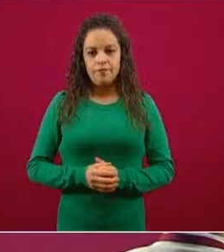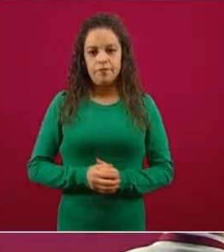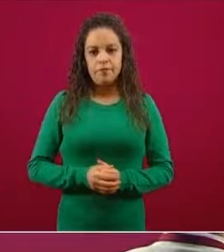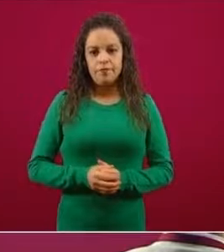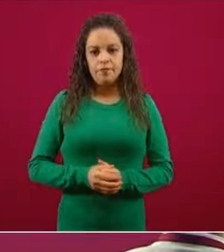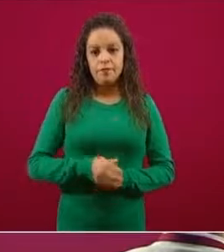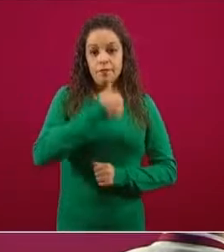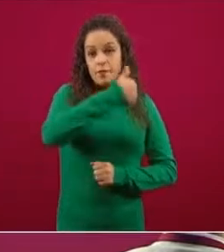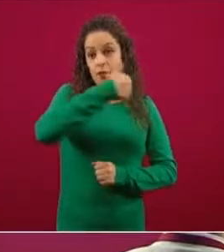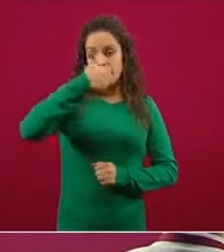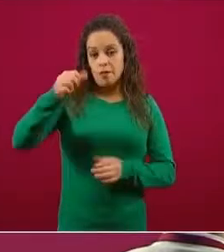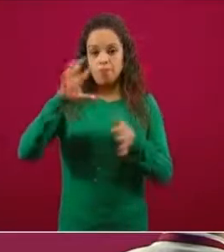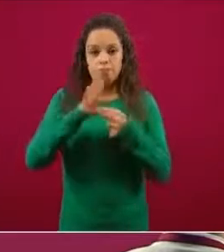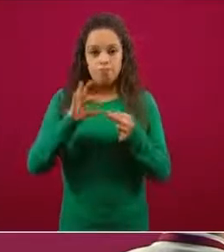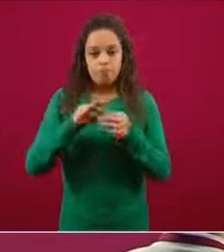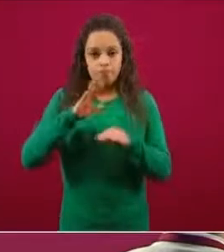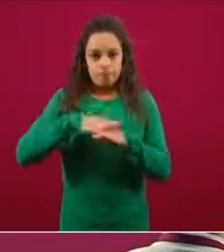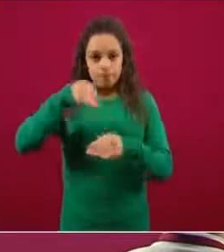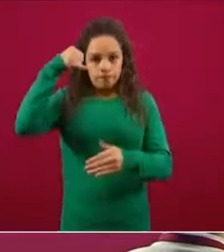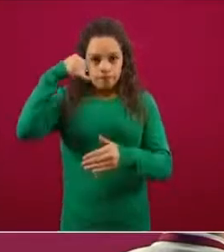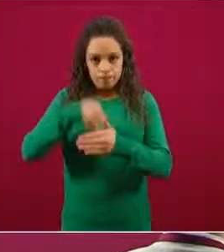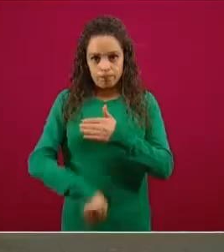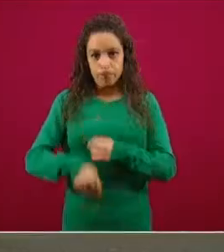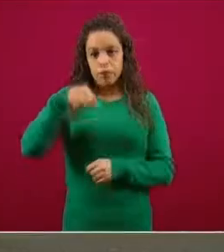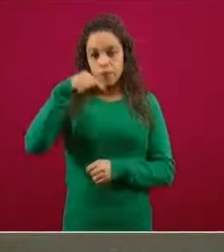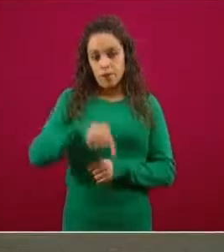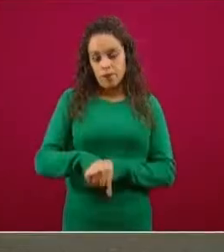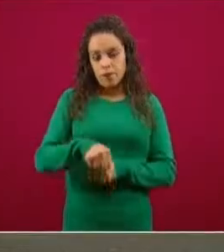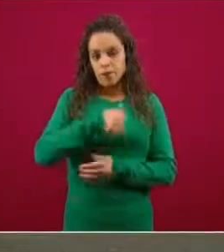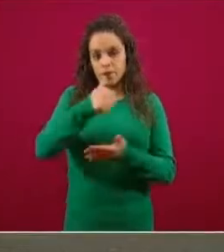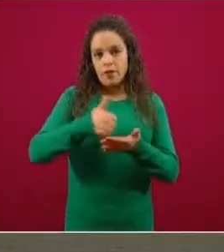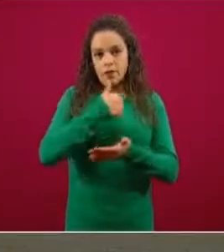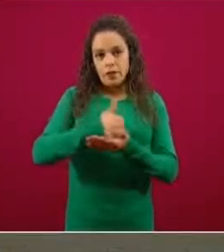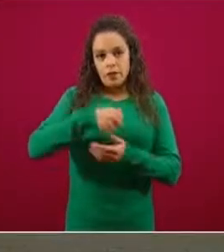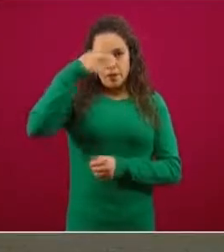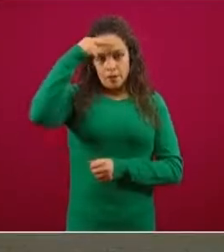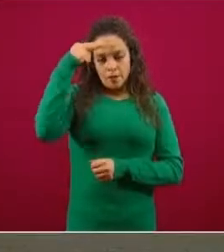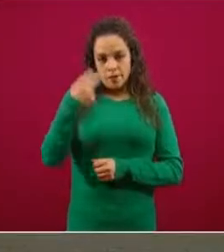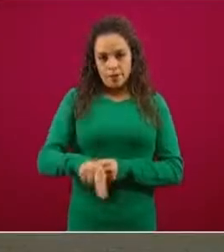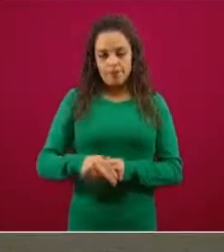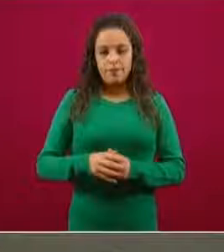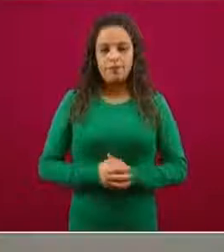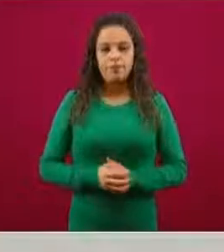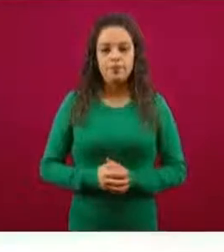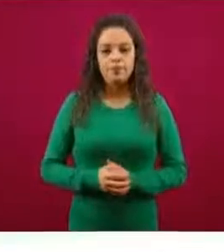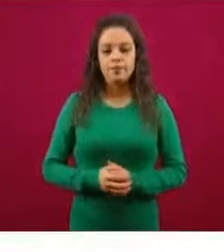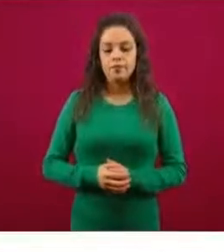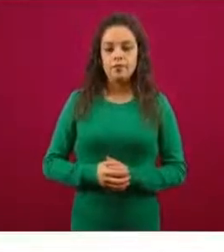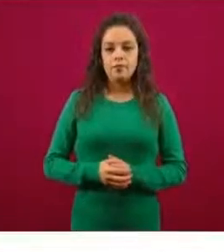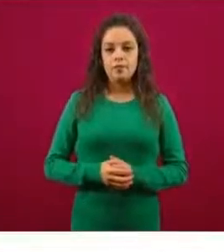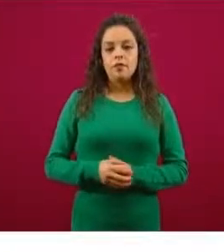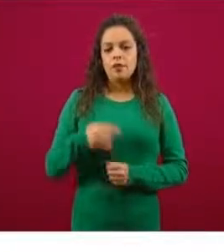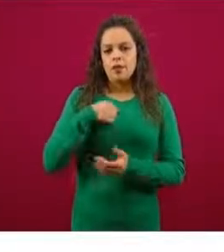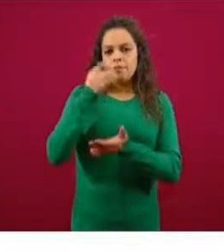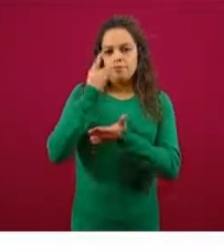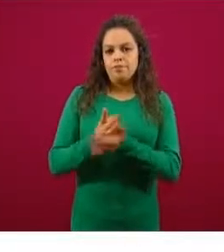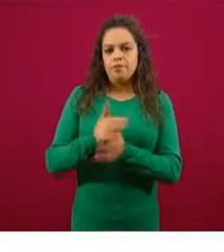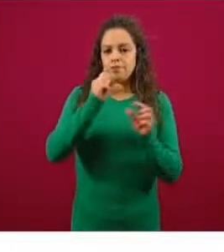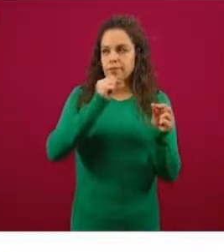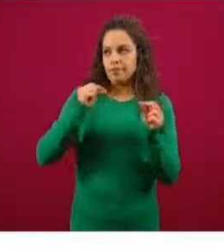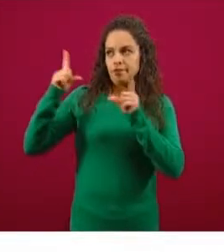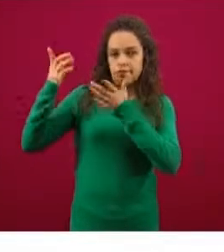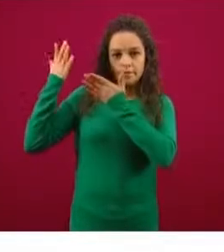del modelo en la Ciudad de México. Pero yo me limitaré a presentar estas 5 zonas para que todos las